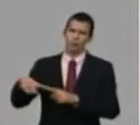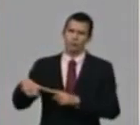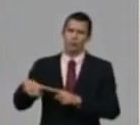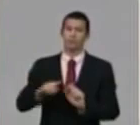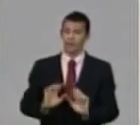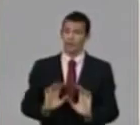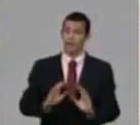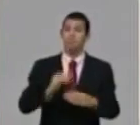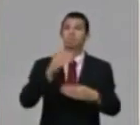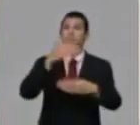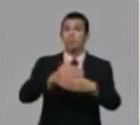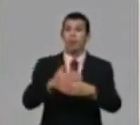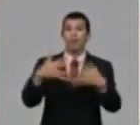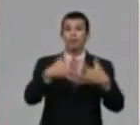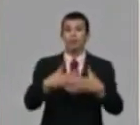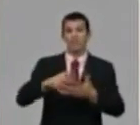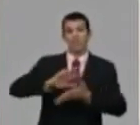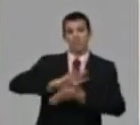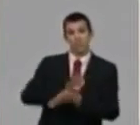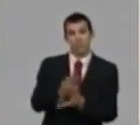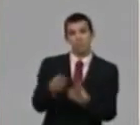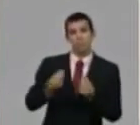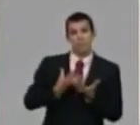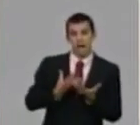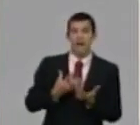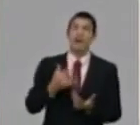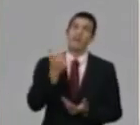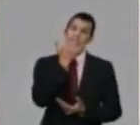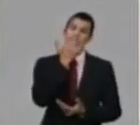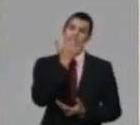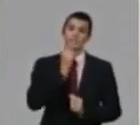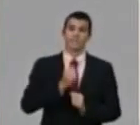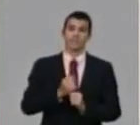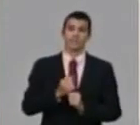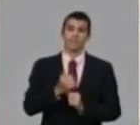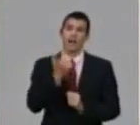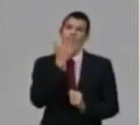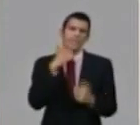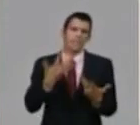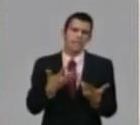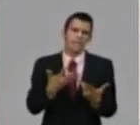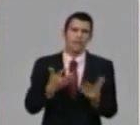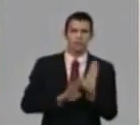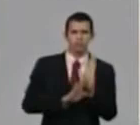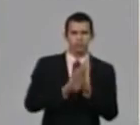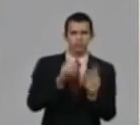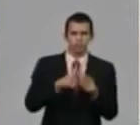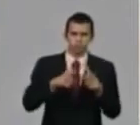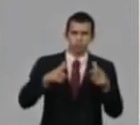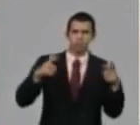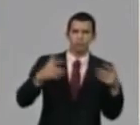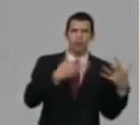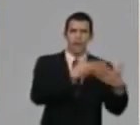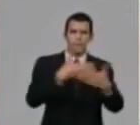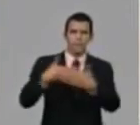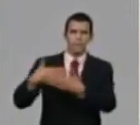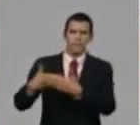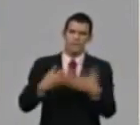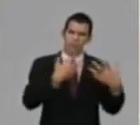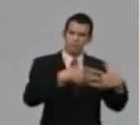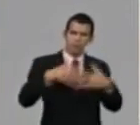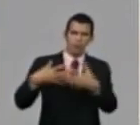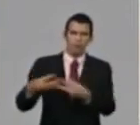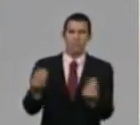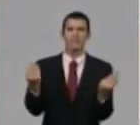afectaciones en el acceso a los créditos que limita la generación de riqueza que deben aportar por medio de los tributos, este presupuesto del